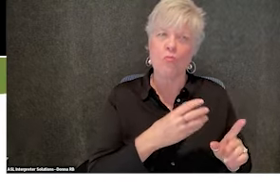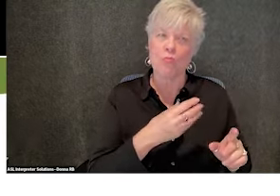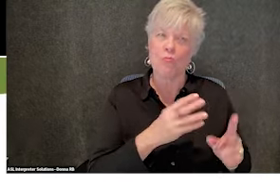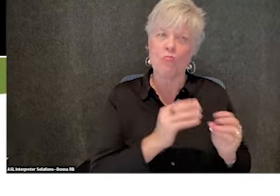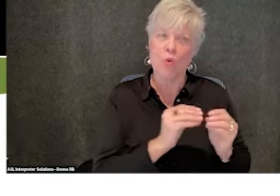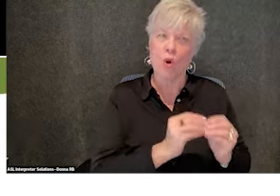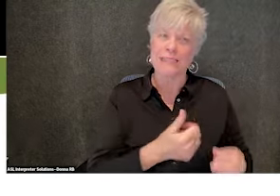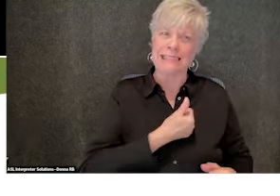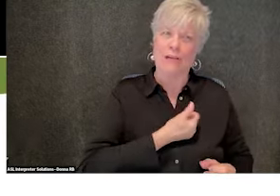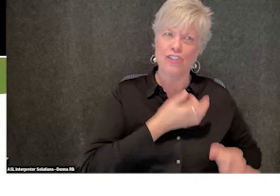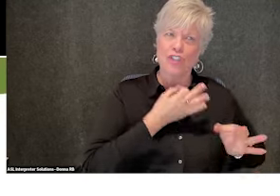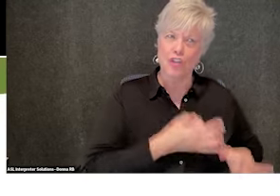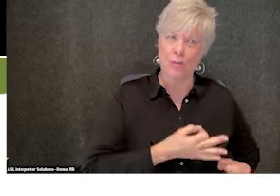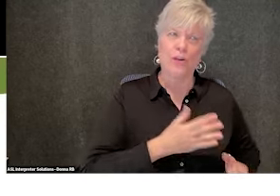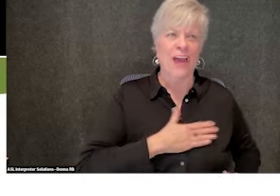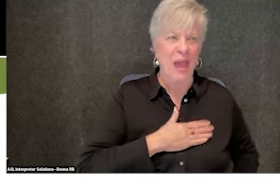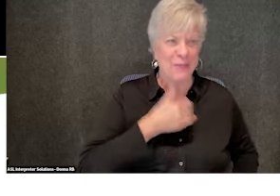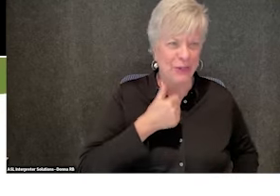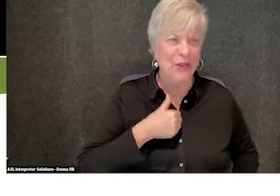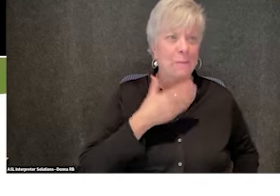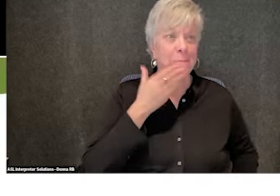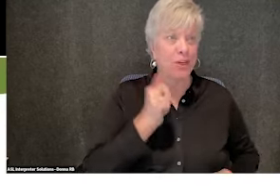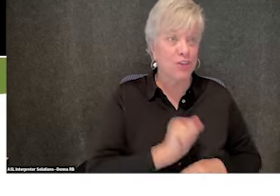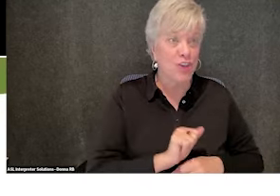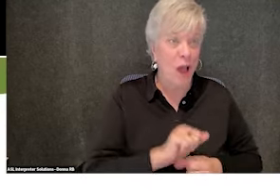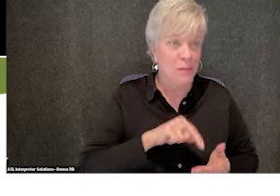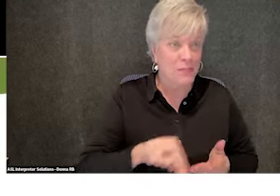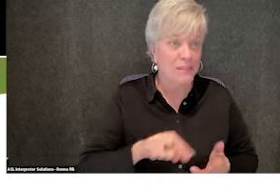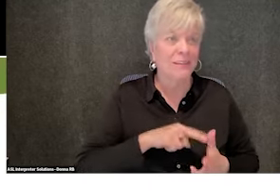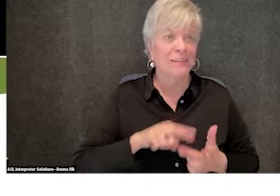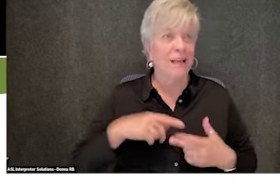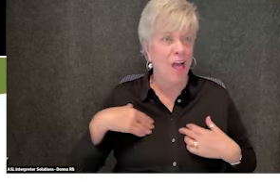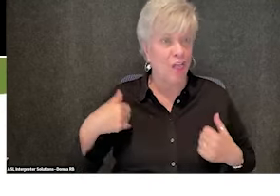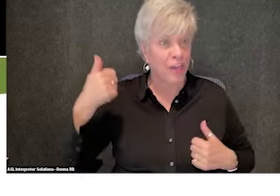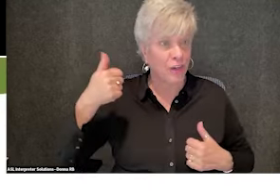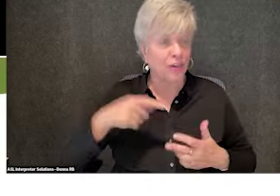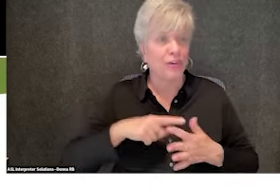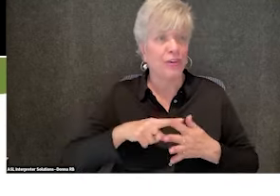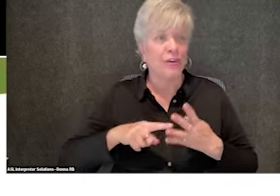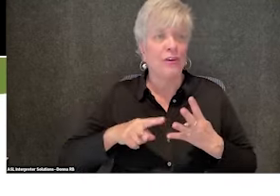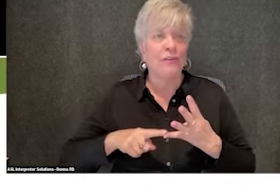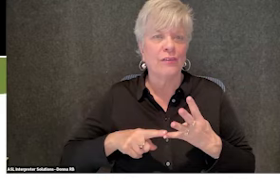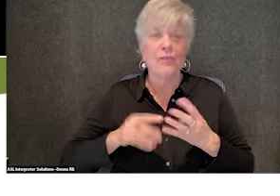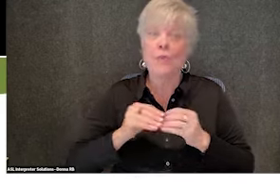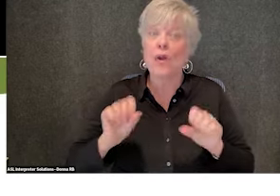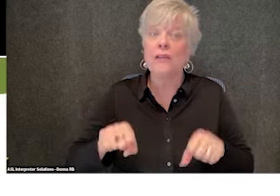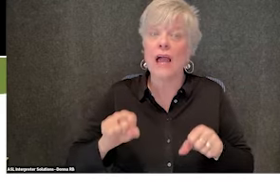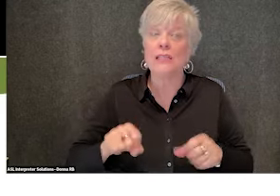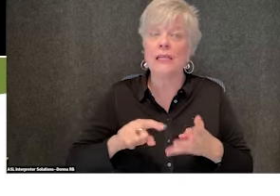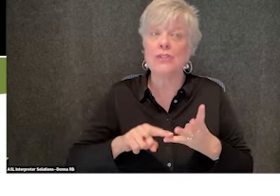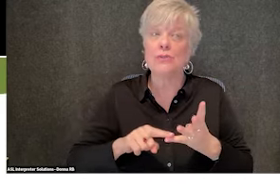tienen más facilidad de reconocer y reportar, informar sobre abusos. Entonces,